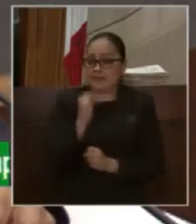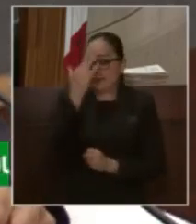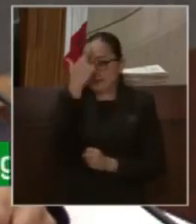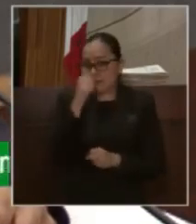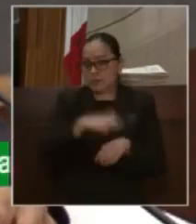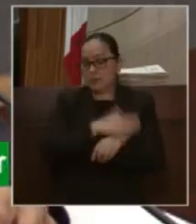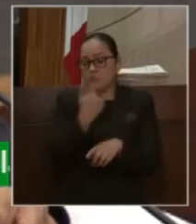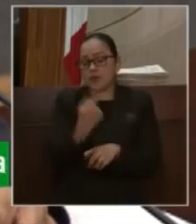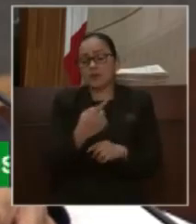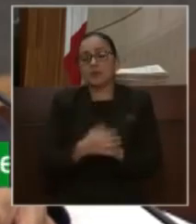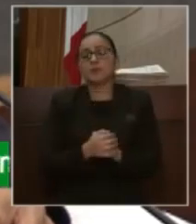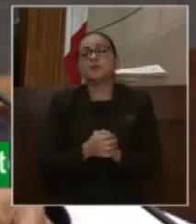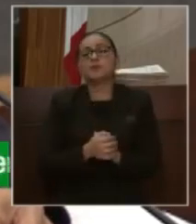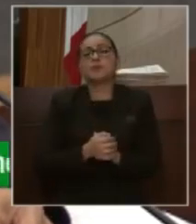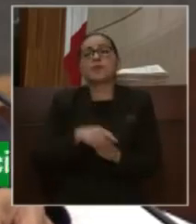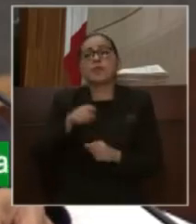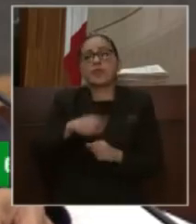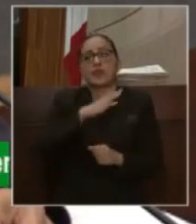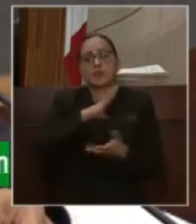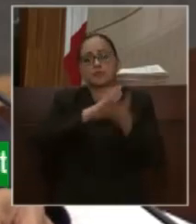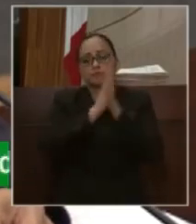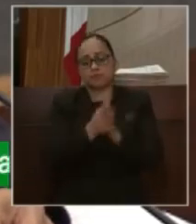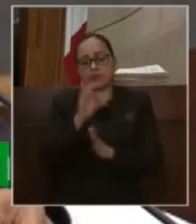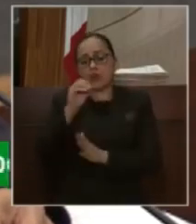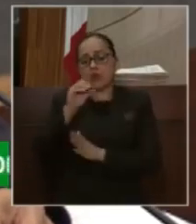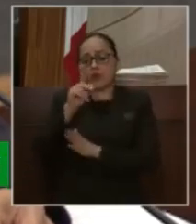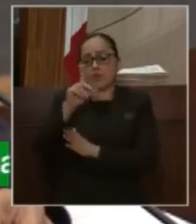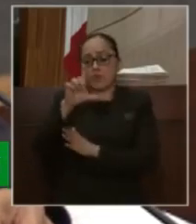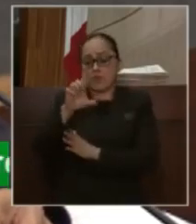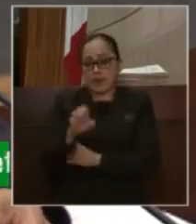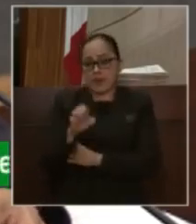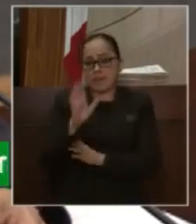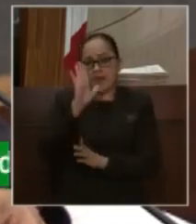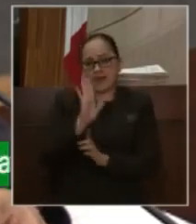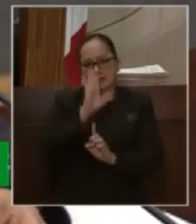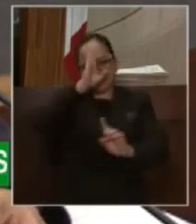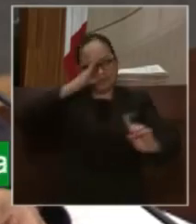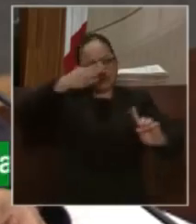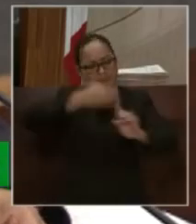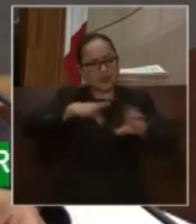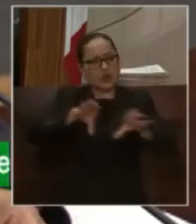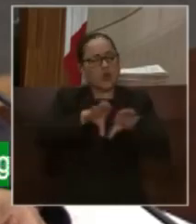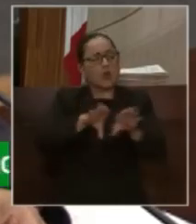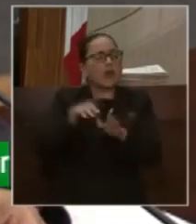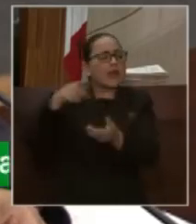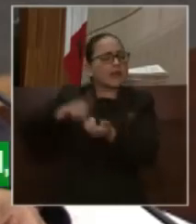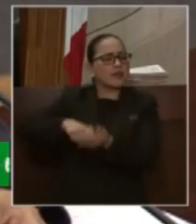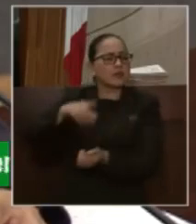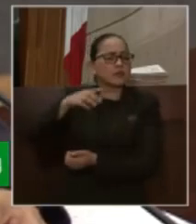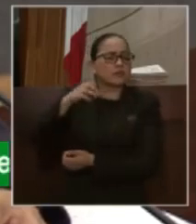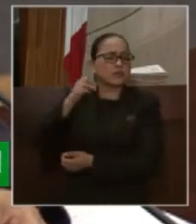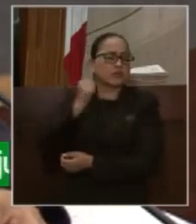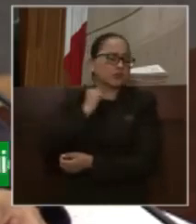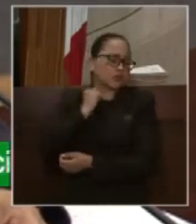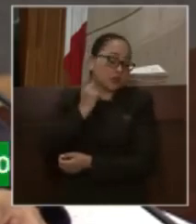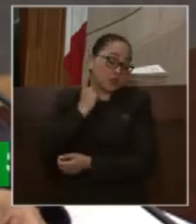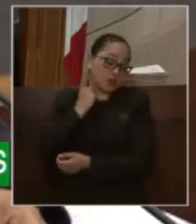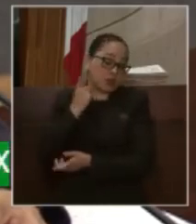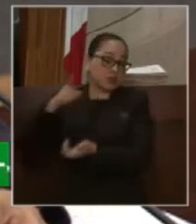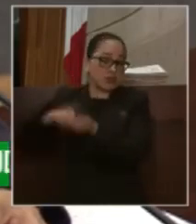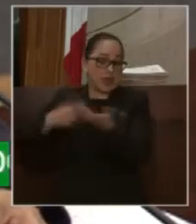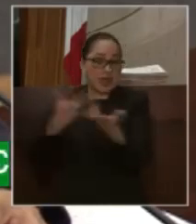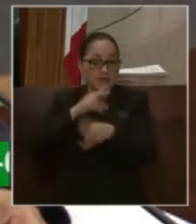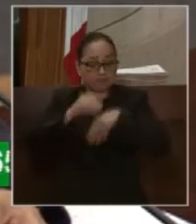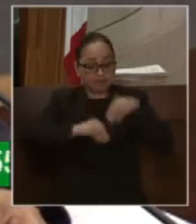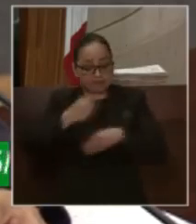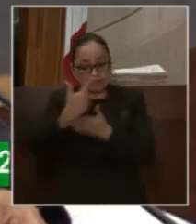los agravios relativos a que la medida implementada por el OPLE tergiversa la finalidad que le imprimió el legislador local al sistema de listas que constituye el